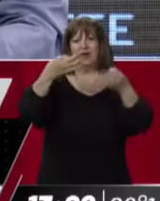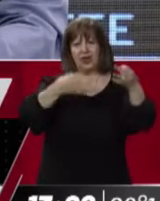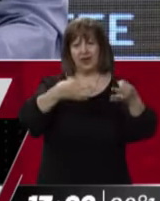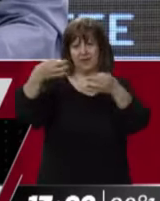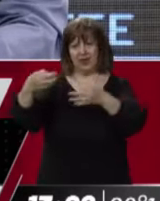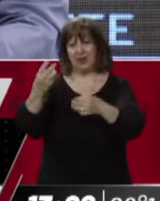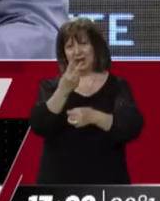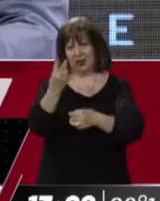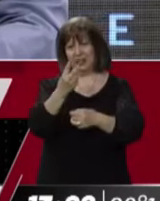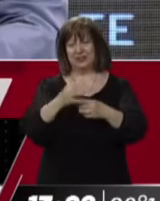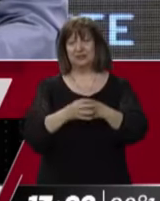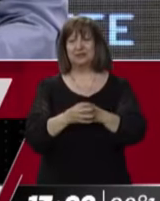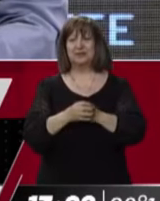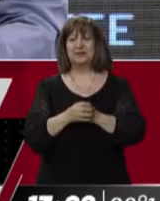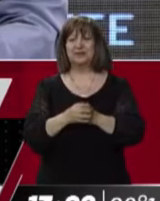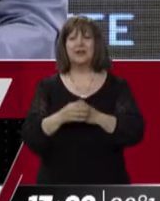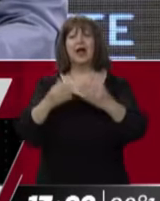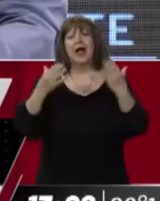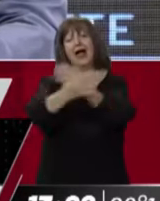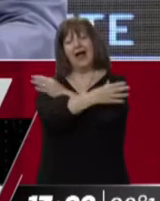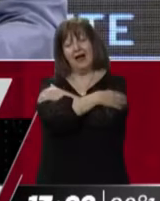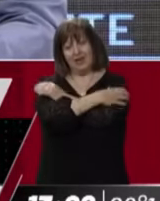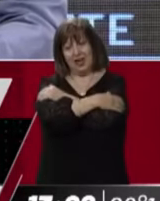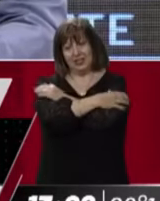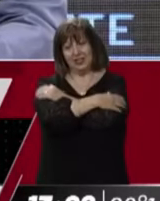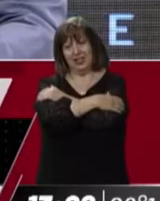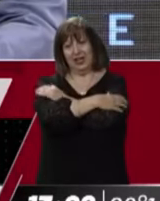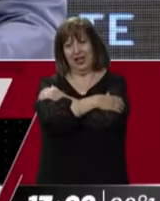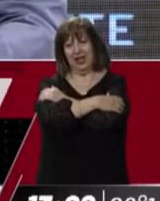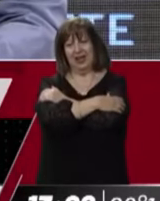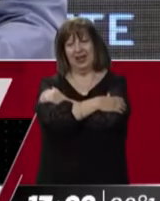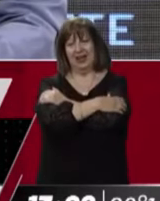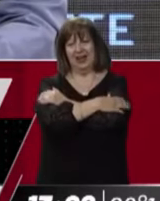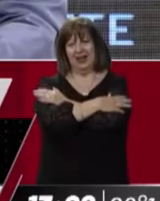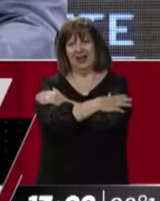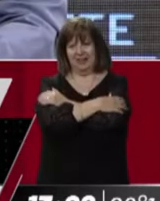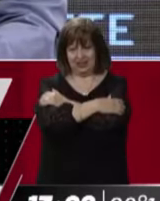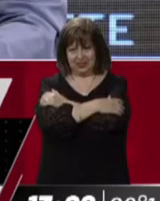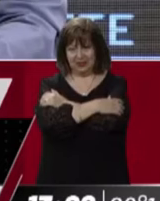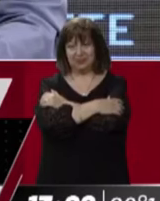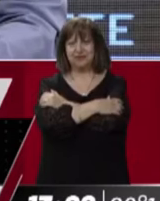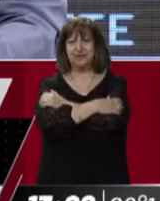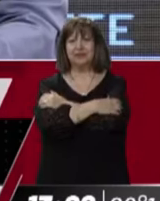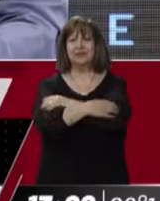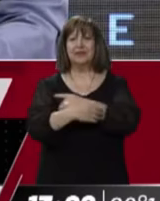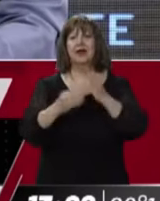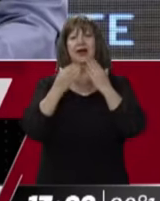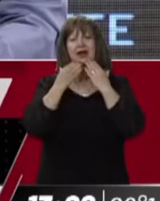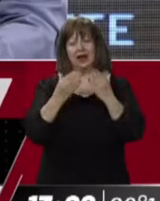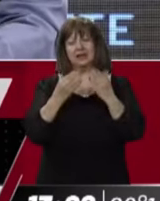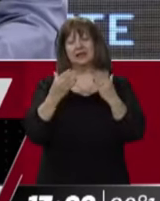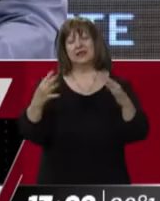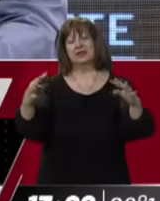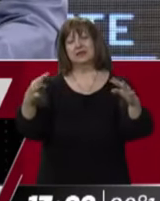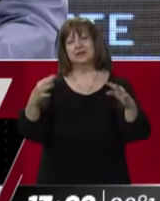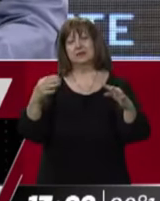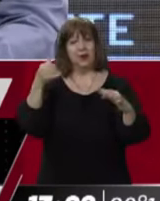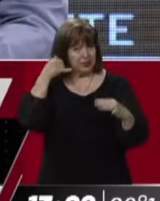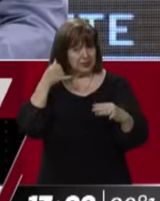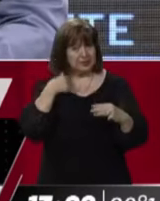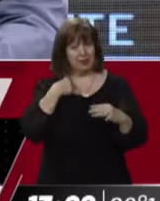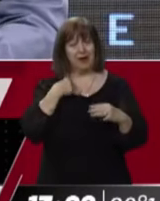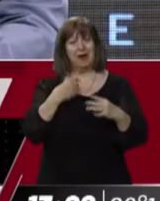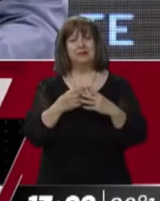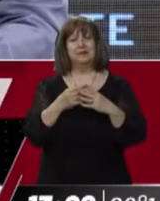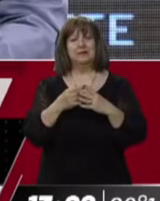bueno. Un abrazo, Gato. Así que bueno, así que espero. Bueno, gracias a usted y